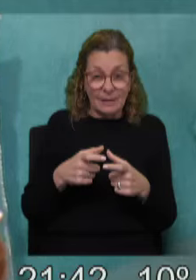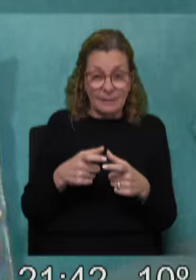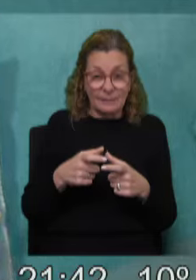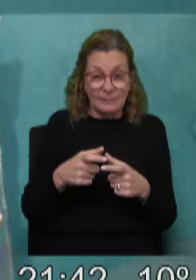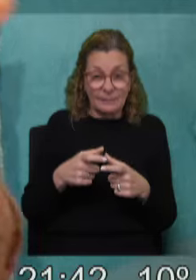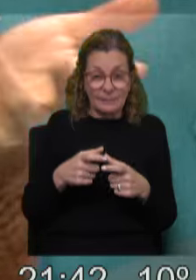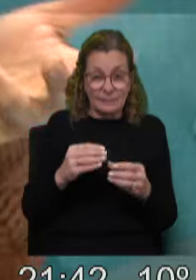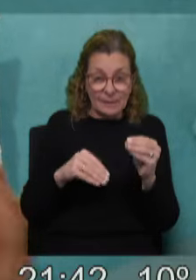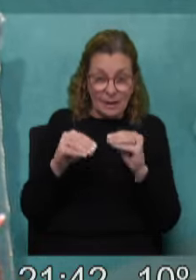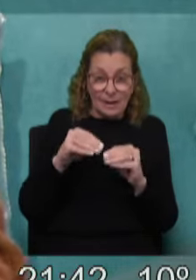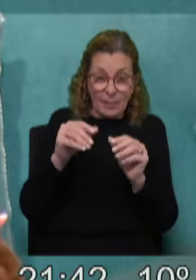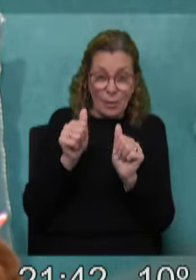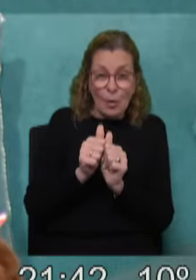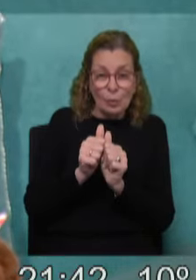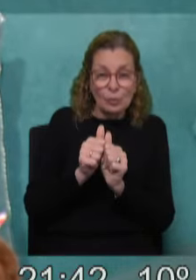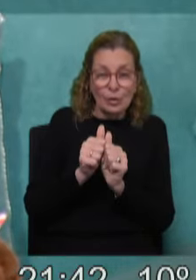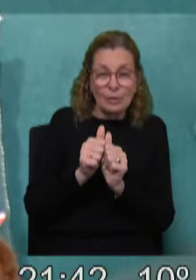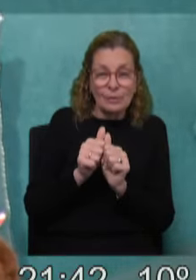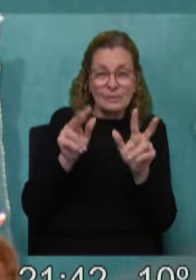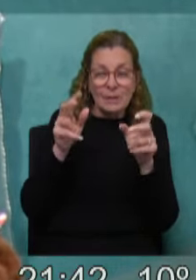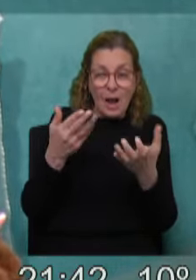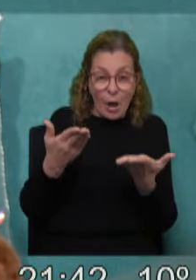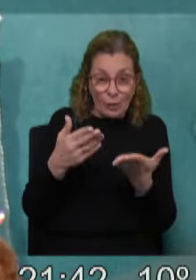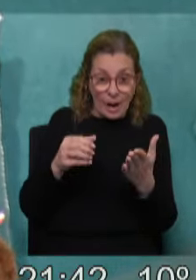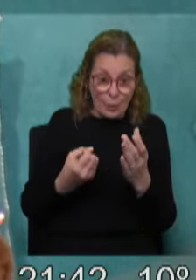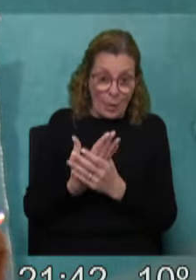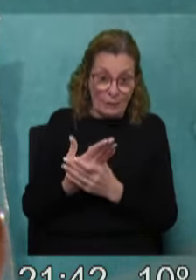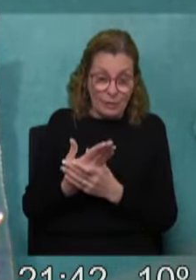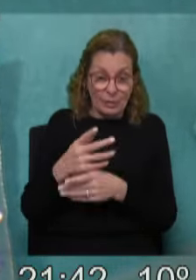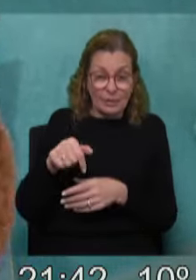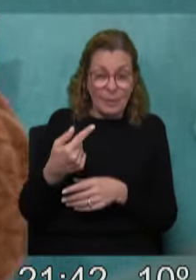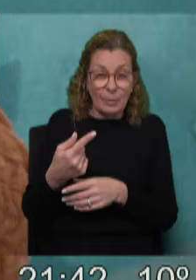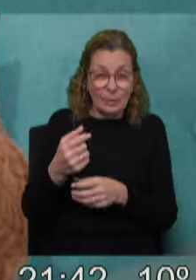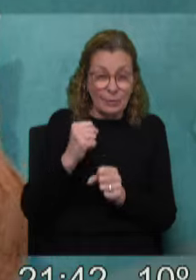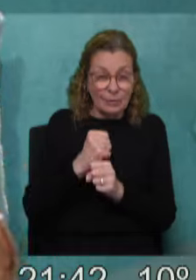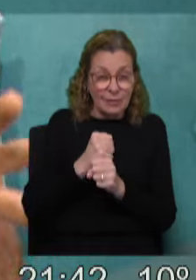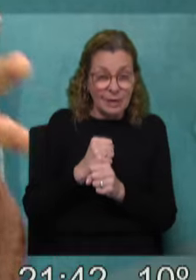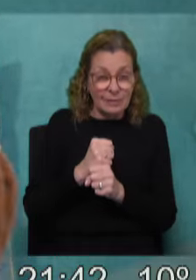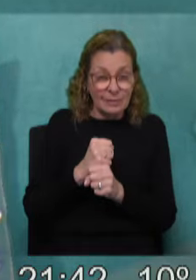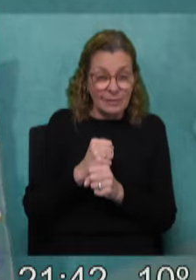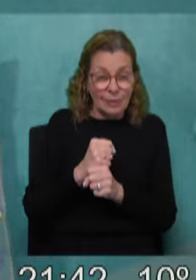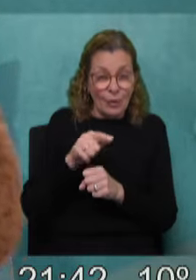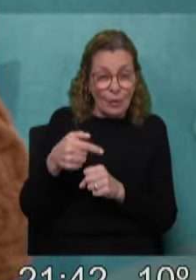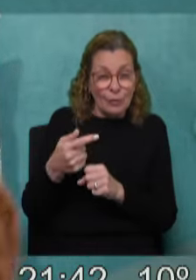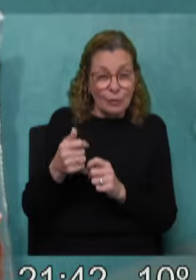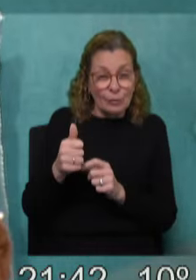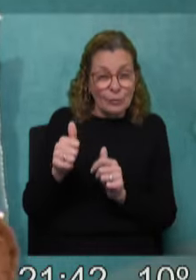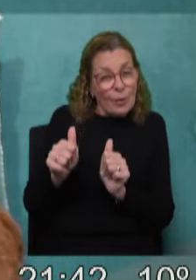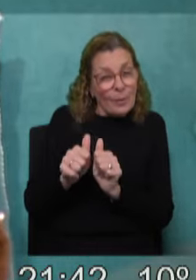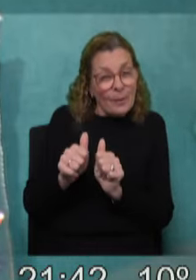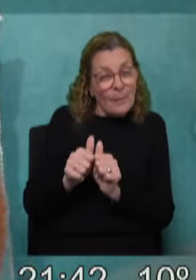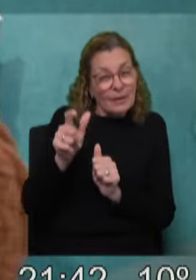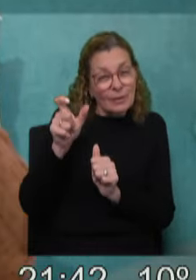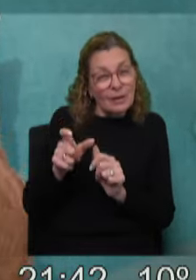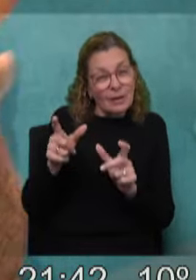y arreglamos juntos, sí. Un tema de él que sale ahora. Y después estuve laburando con otros colegas, con